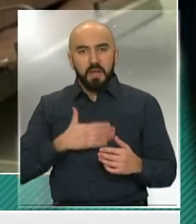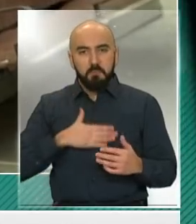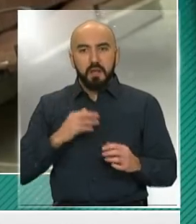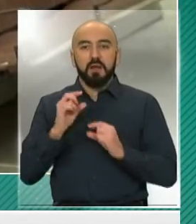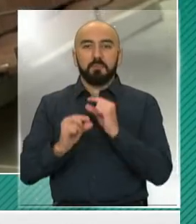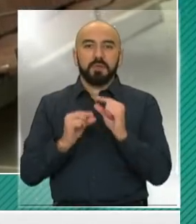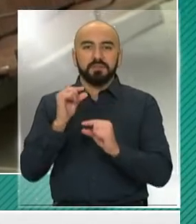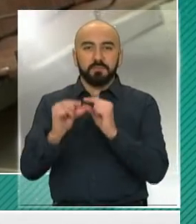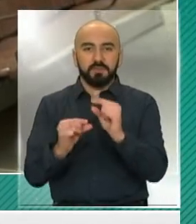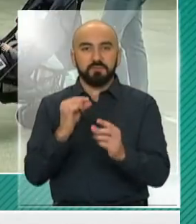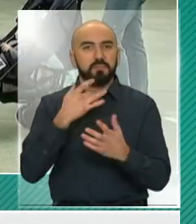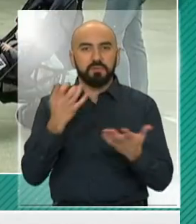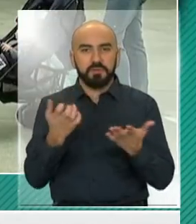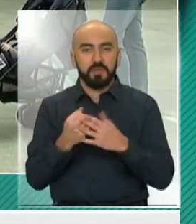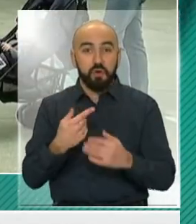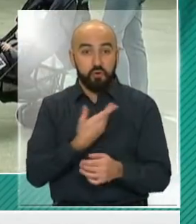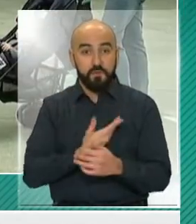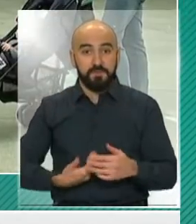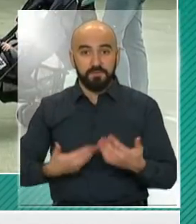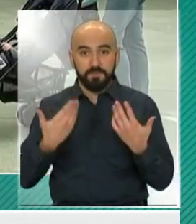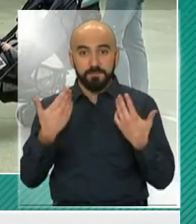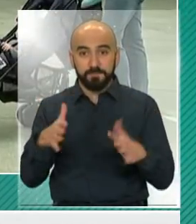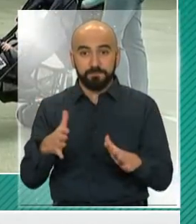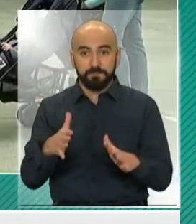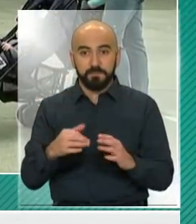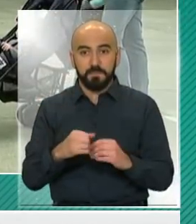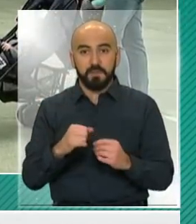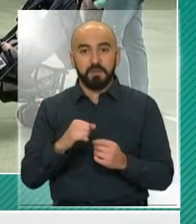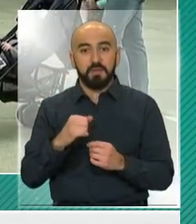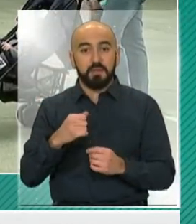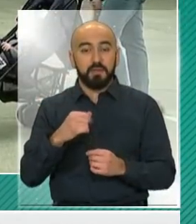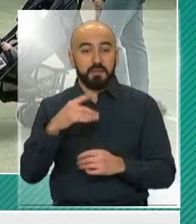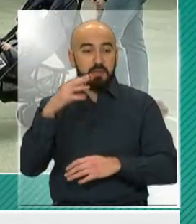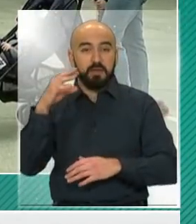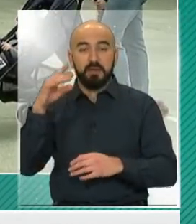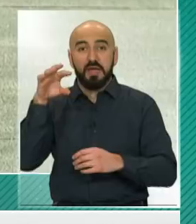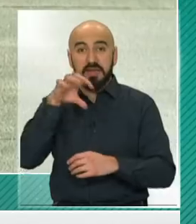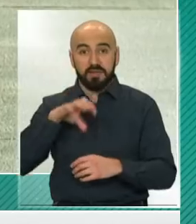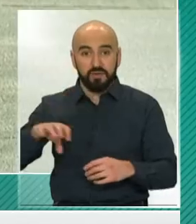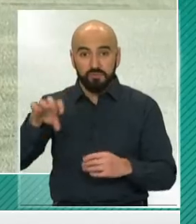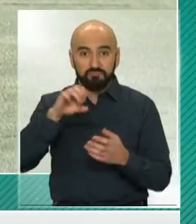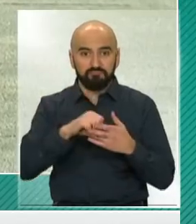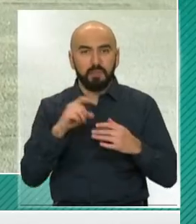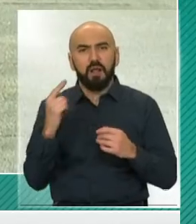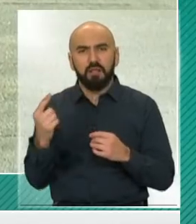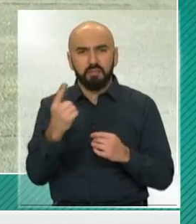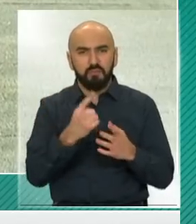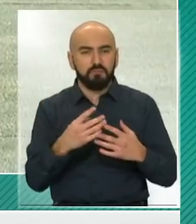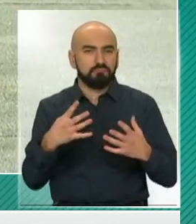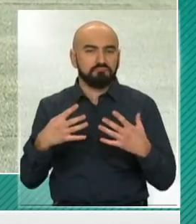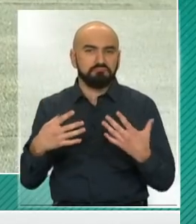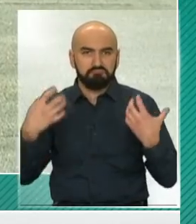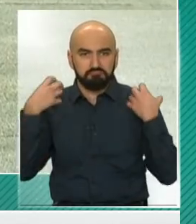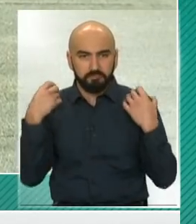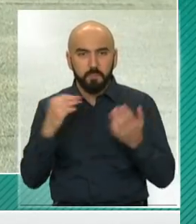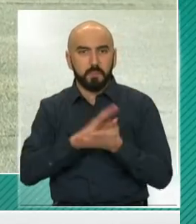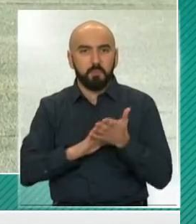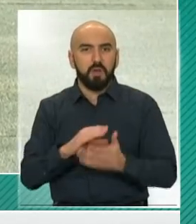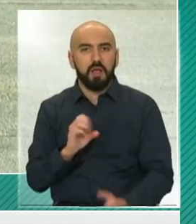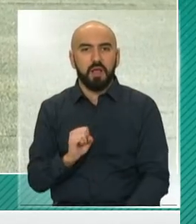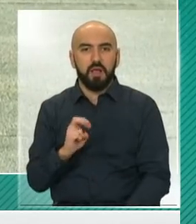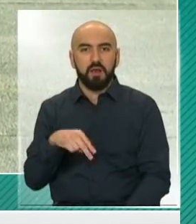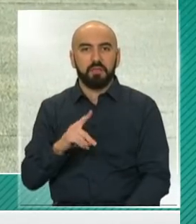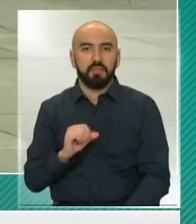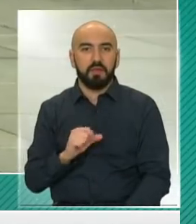paso a paso porque ya el gobierno con cada región cada gobierno regional están tomando las medidas para que por ejemplo andalucía la región